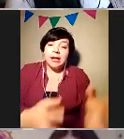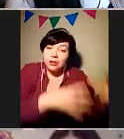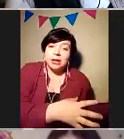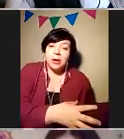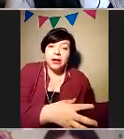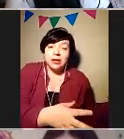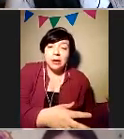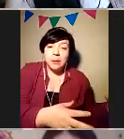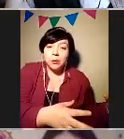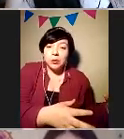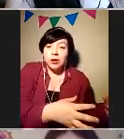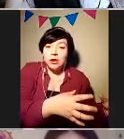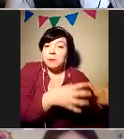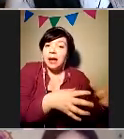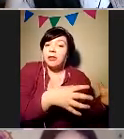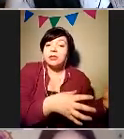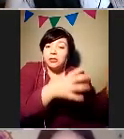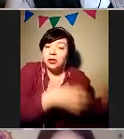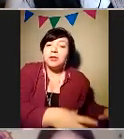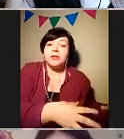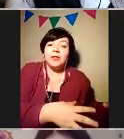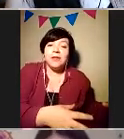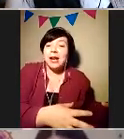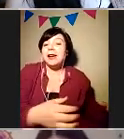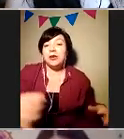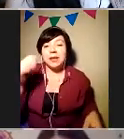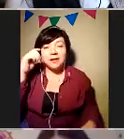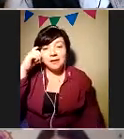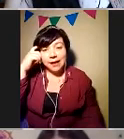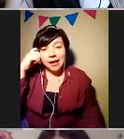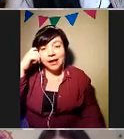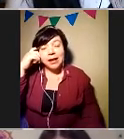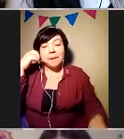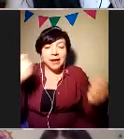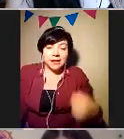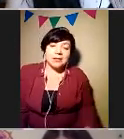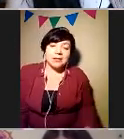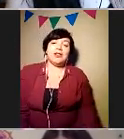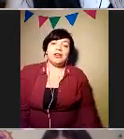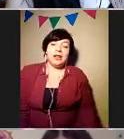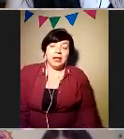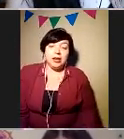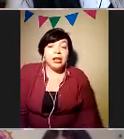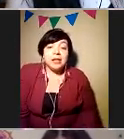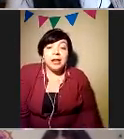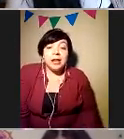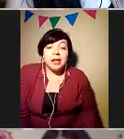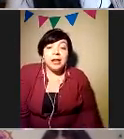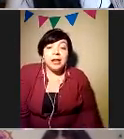y donde además el mundo de los empleados, con baja normativa laboral, precarización, y con